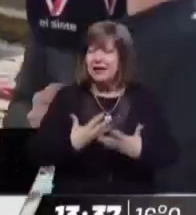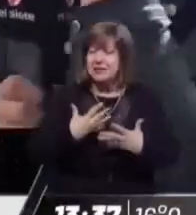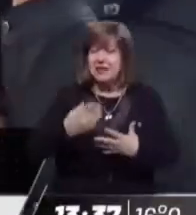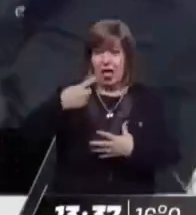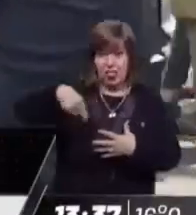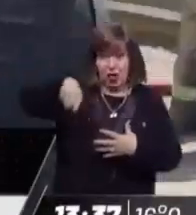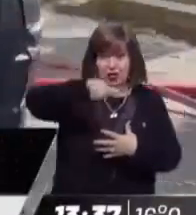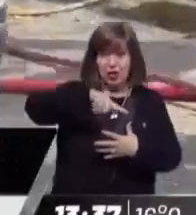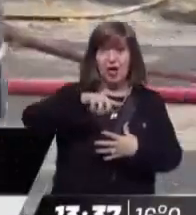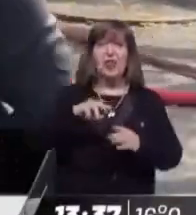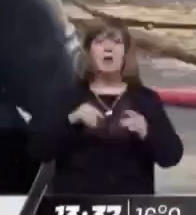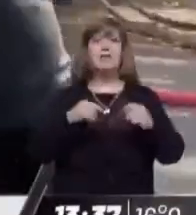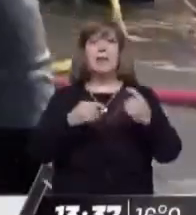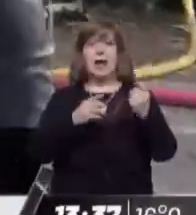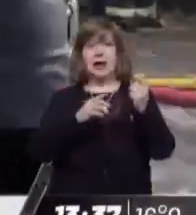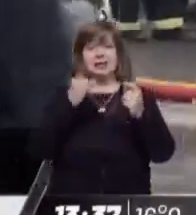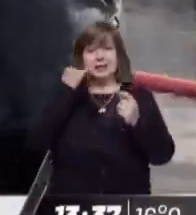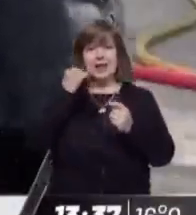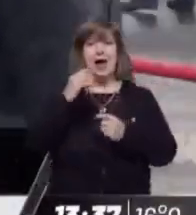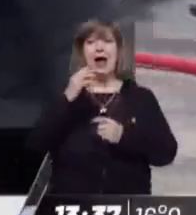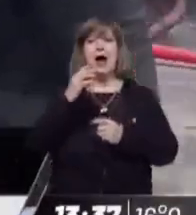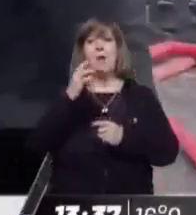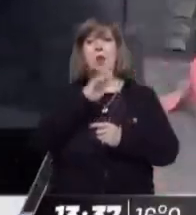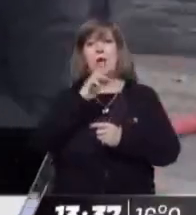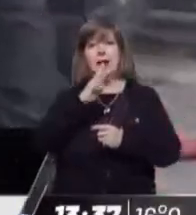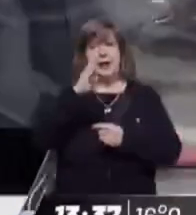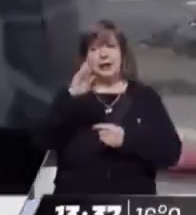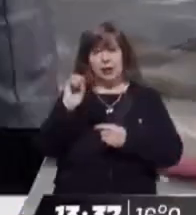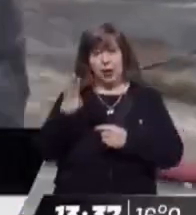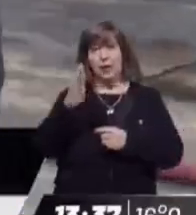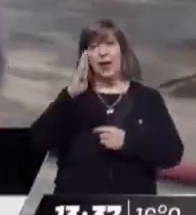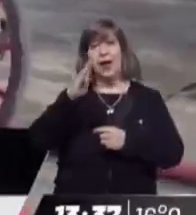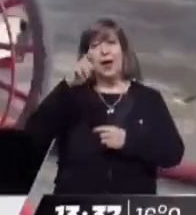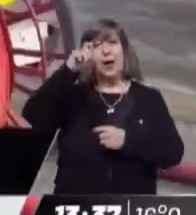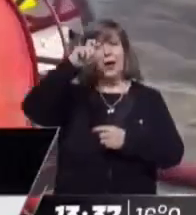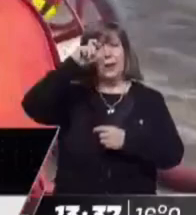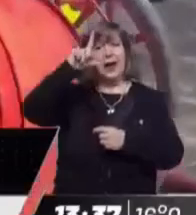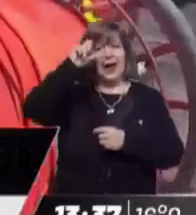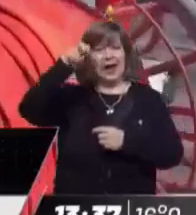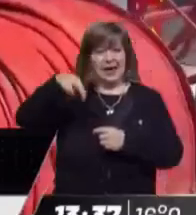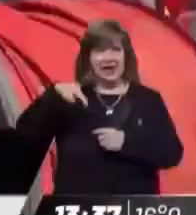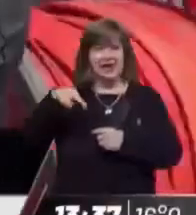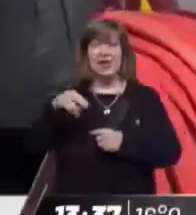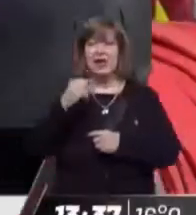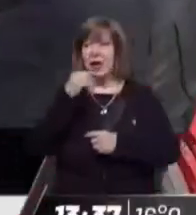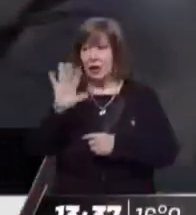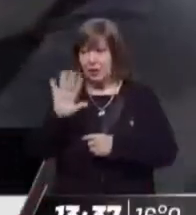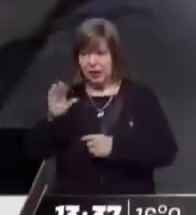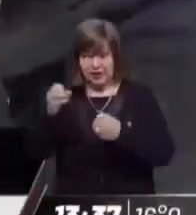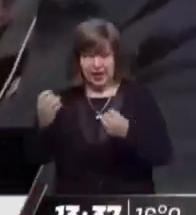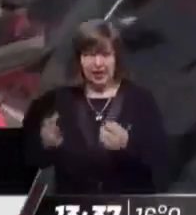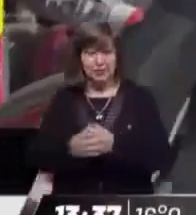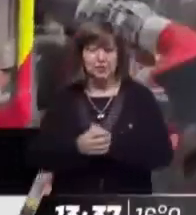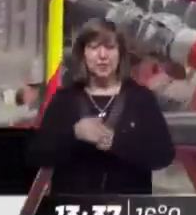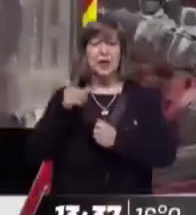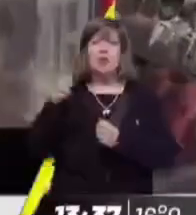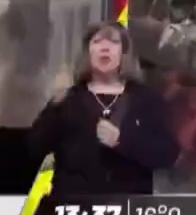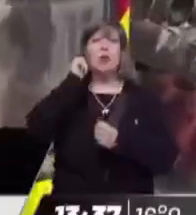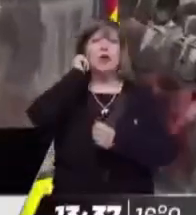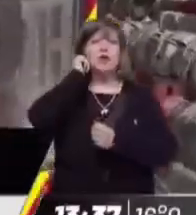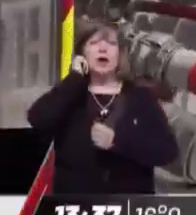Pero a mi derecha hay una mujer, Belén, y le vamos a preguntar porque no hemos hablado con ninguna mujer. Hola, Belén, ¿cómo estás? Hola, bien. ¿Cuántos años